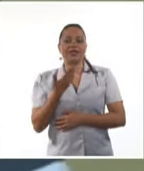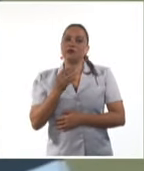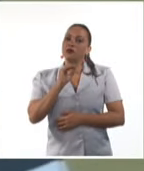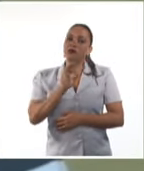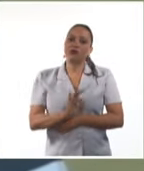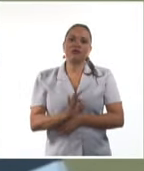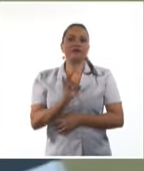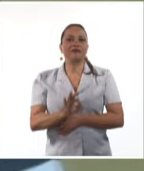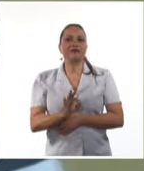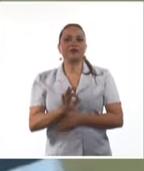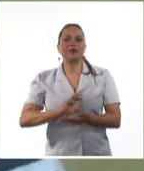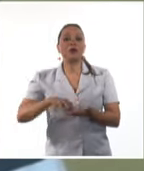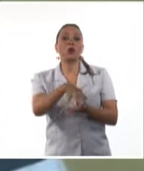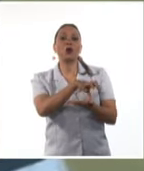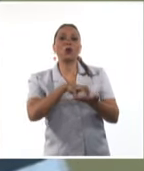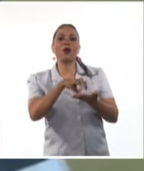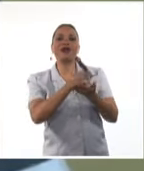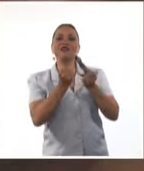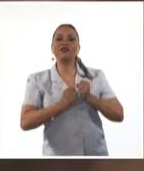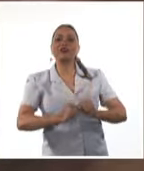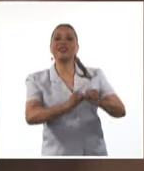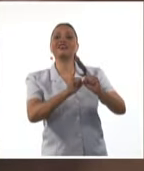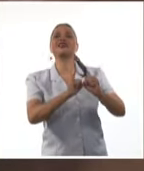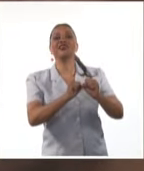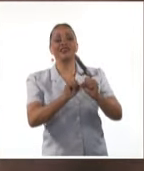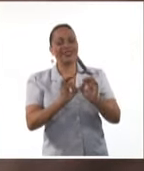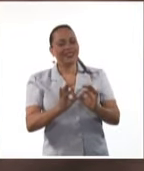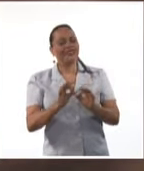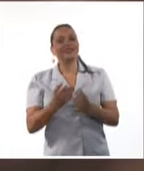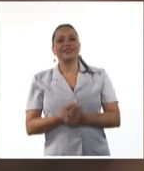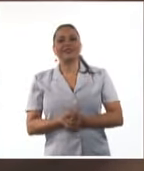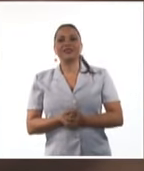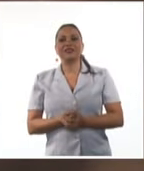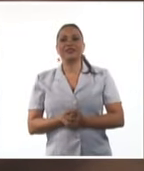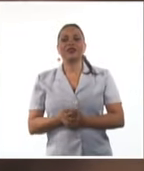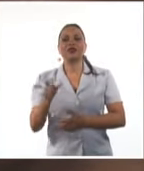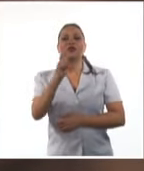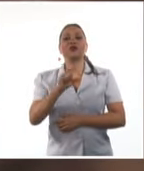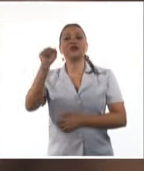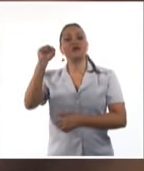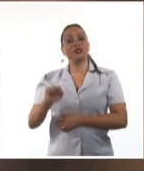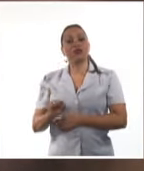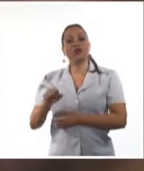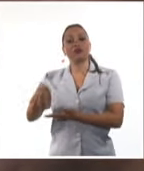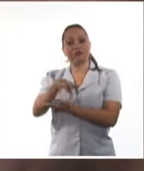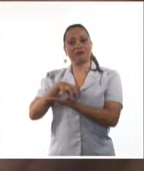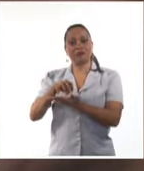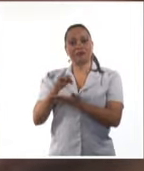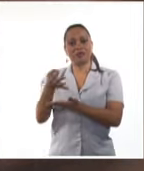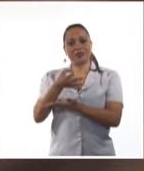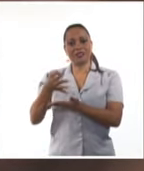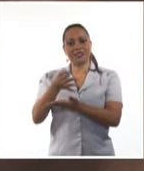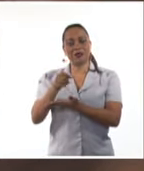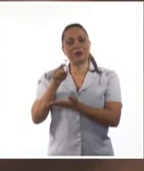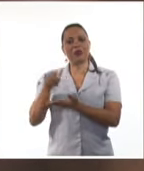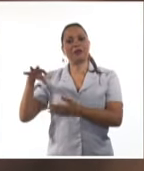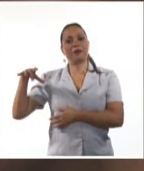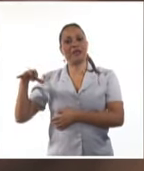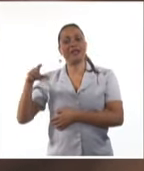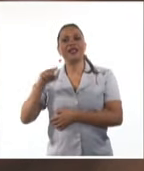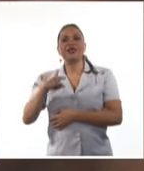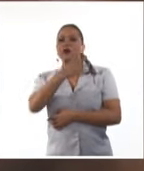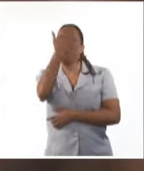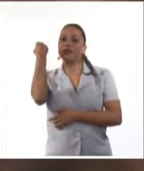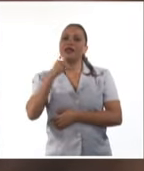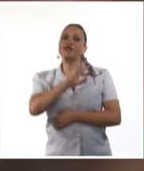mi corralito. Tú sabes, Constelación del Sur, nunca me he olvidado de eso. Y si tú le preguntas a